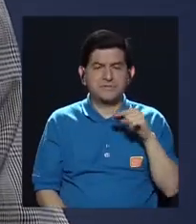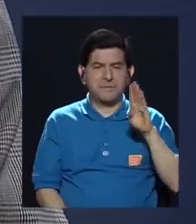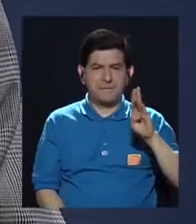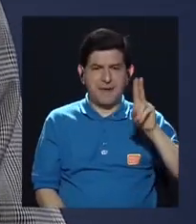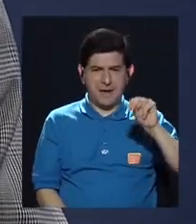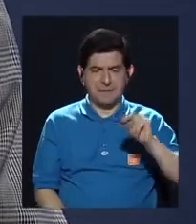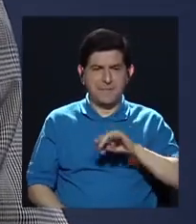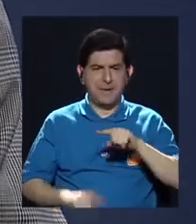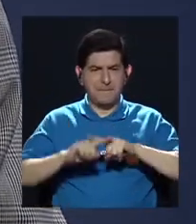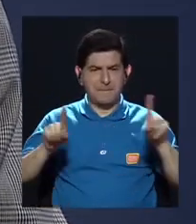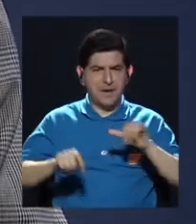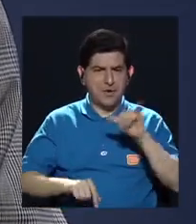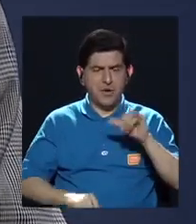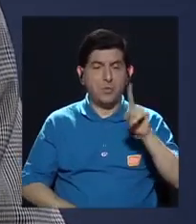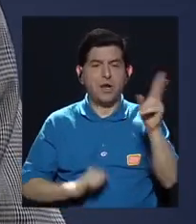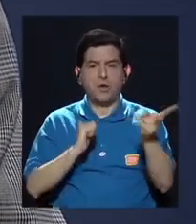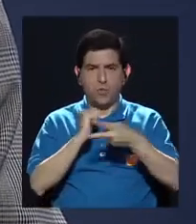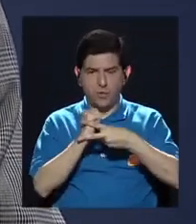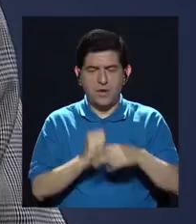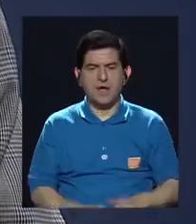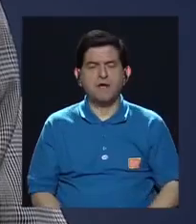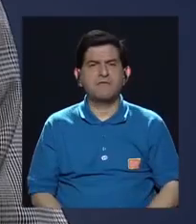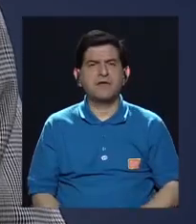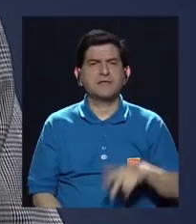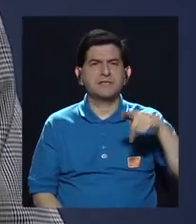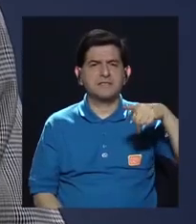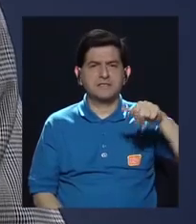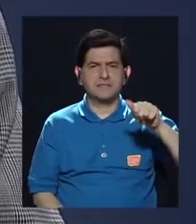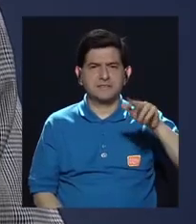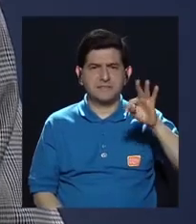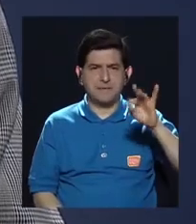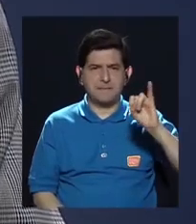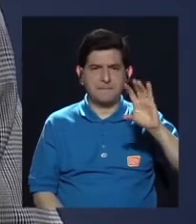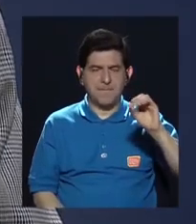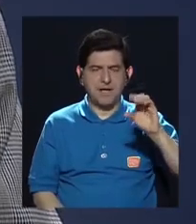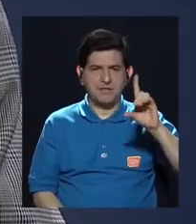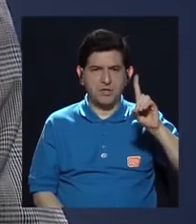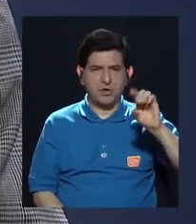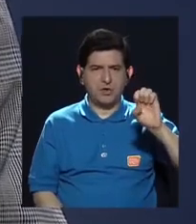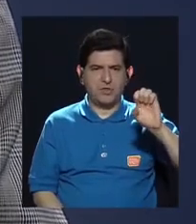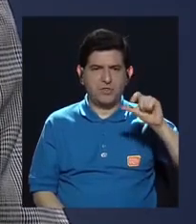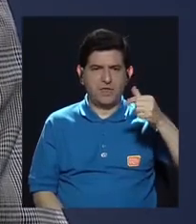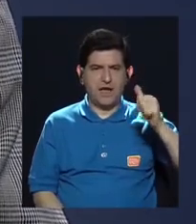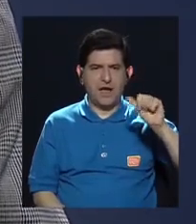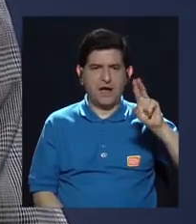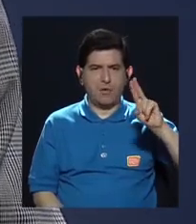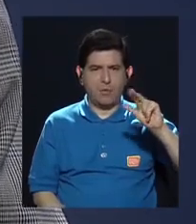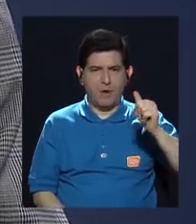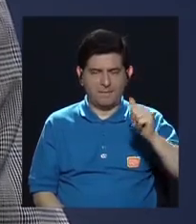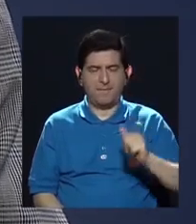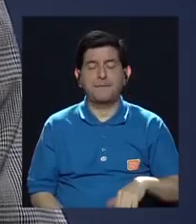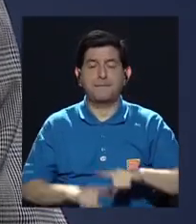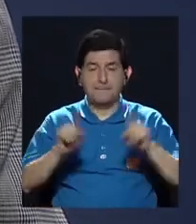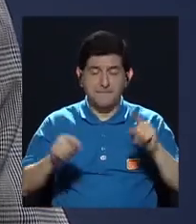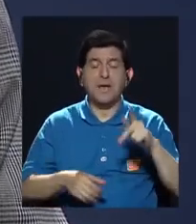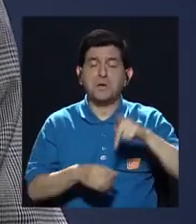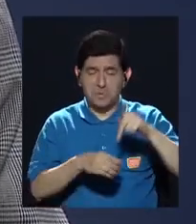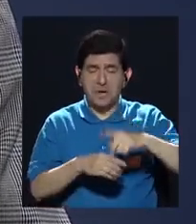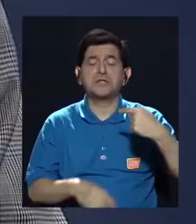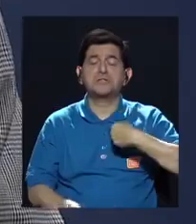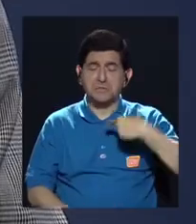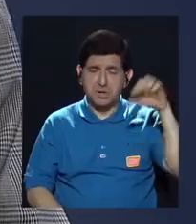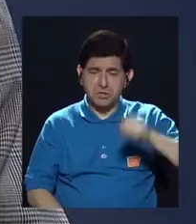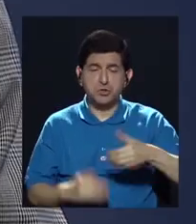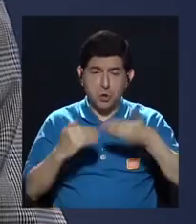Núñez, pero estuve también en una ocasión en Patio de Agua junto con mi padre allá. Pero con don Pepe sí, porque